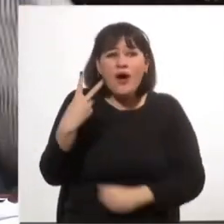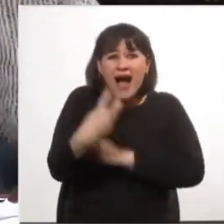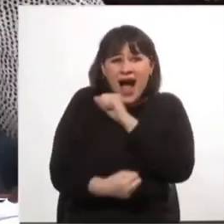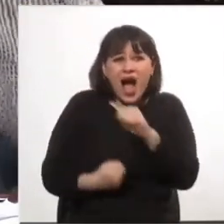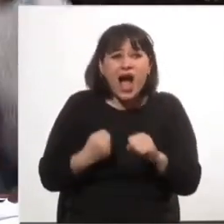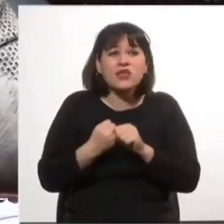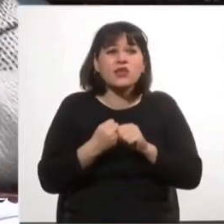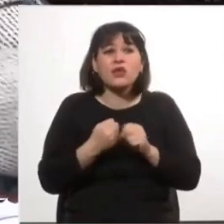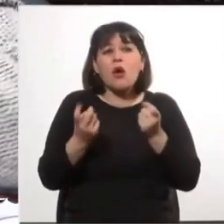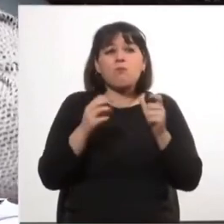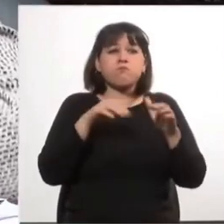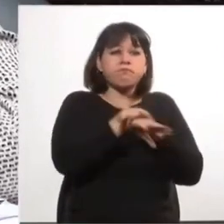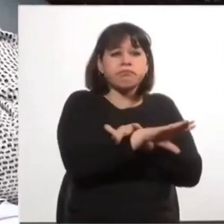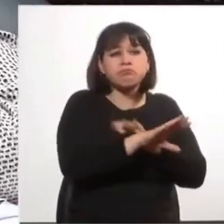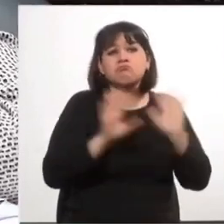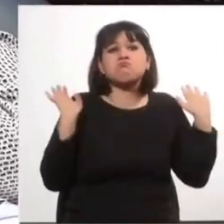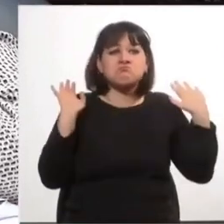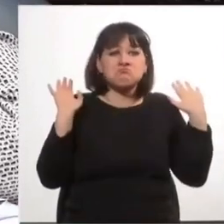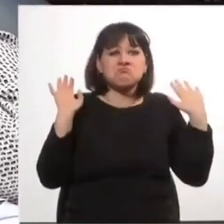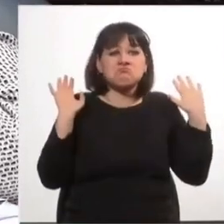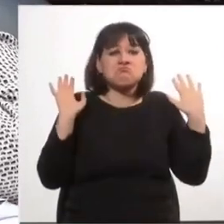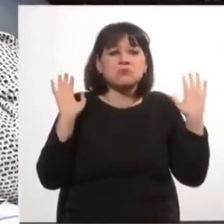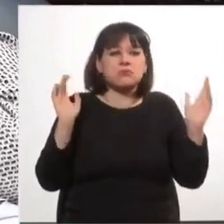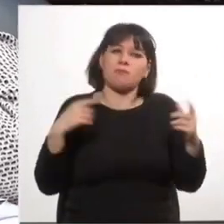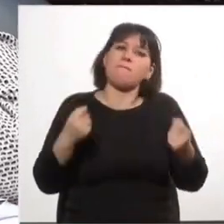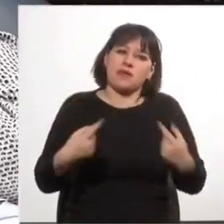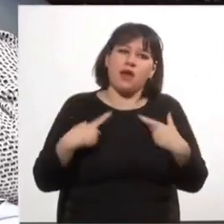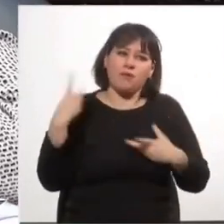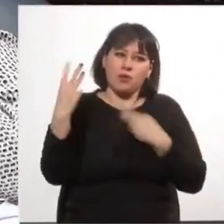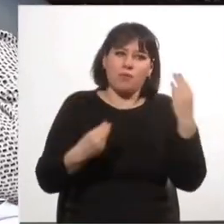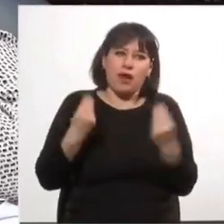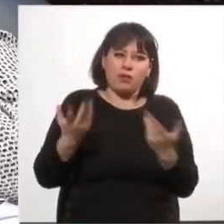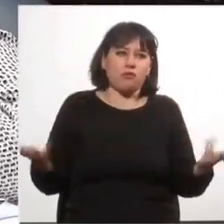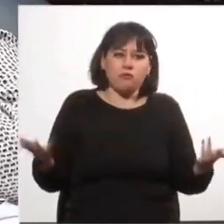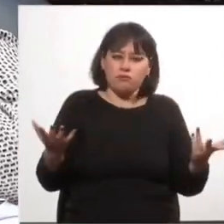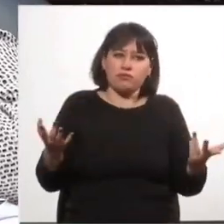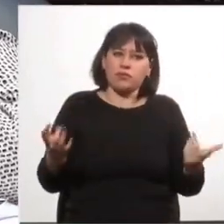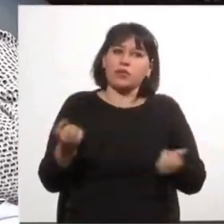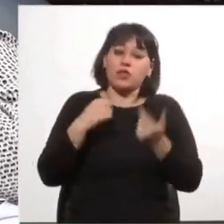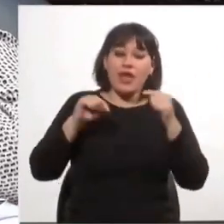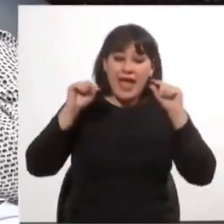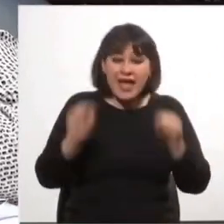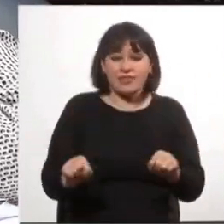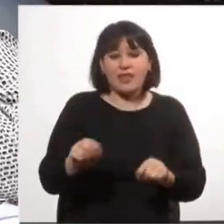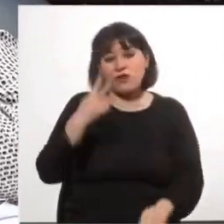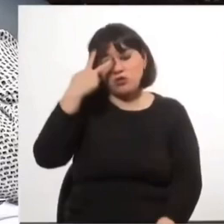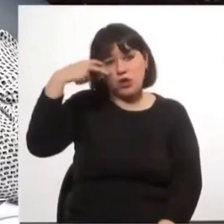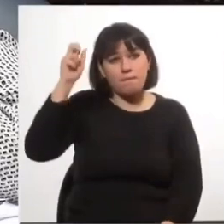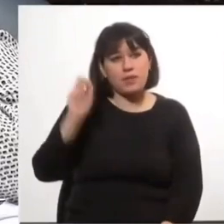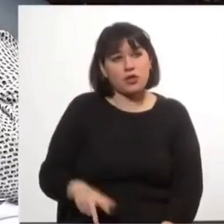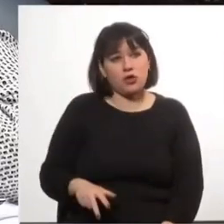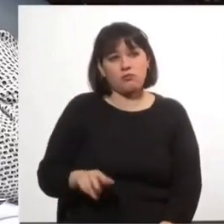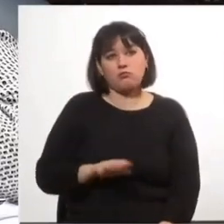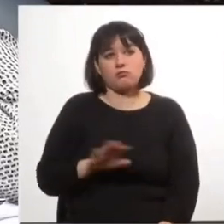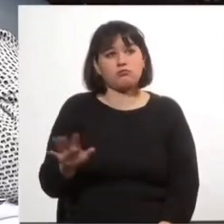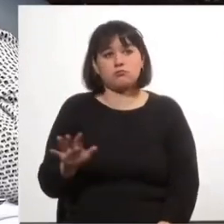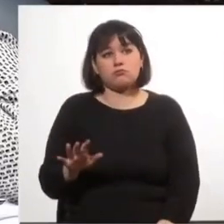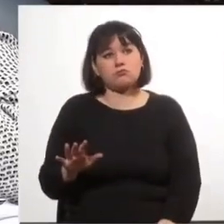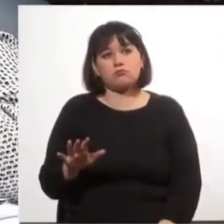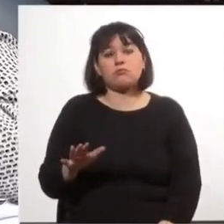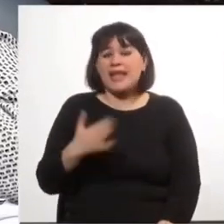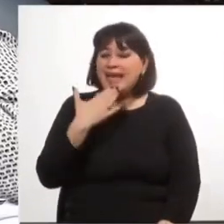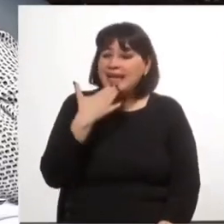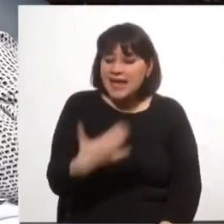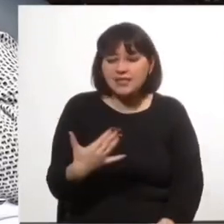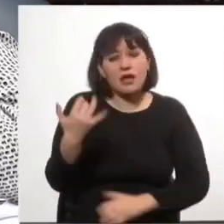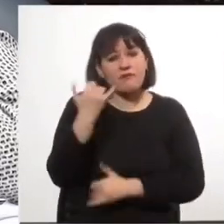lo tuvieron con una lucecita amarilla prendida, me preocuparía. Por lo tanto, esa es nuestra opinión.